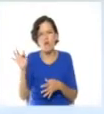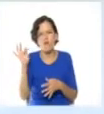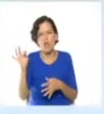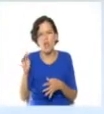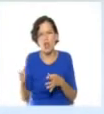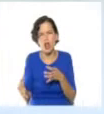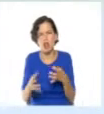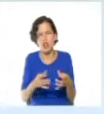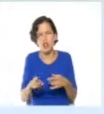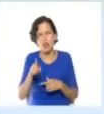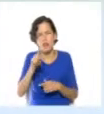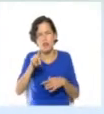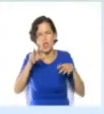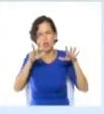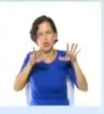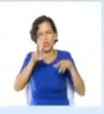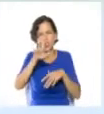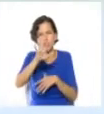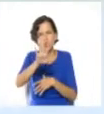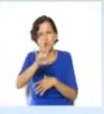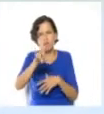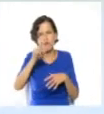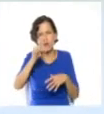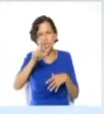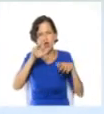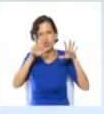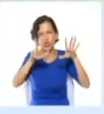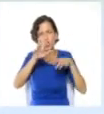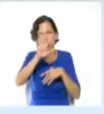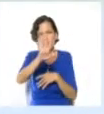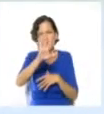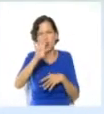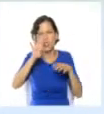Estoy hablando entre 1859 y